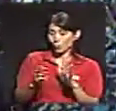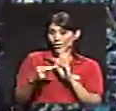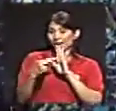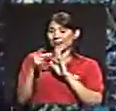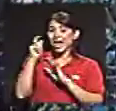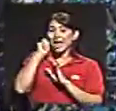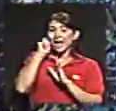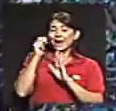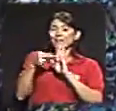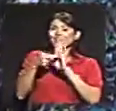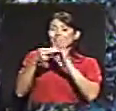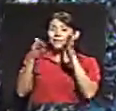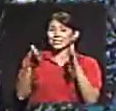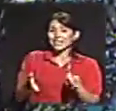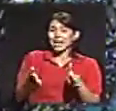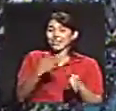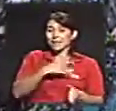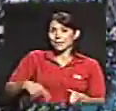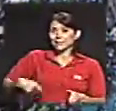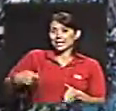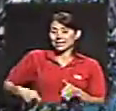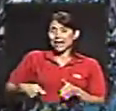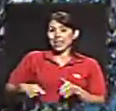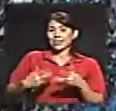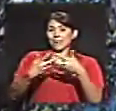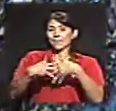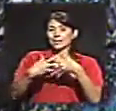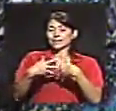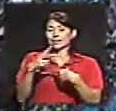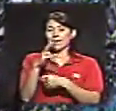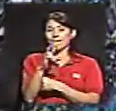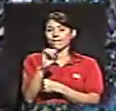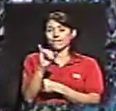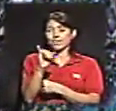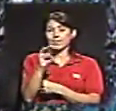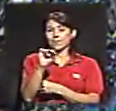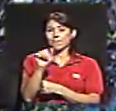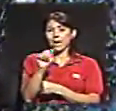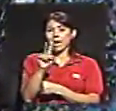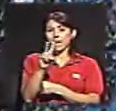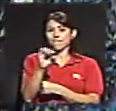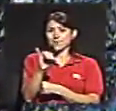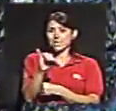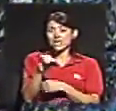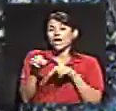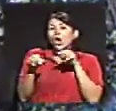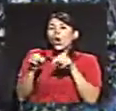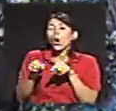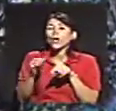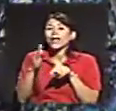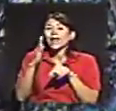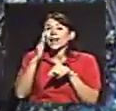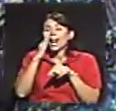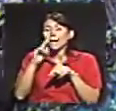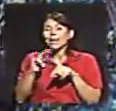presidenta de la sociedad Bimavi es hoy la madrastra de don Carlos Ricardo Benavides.